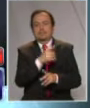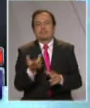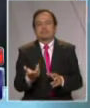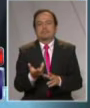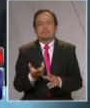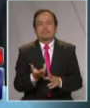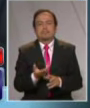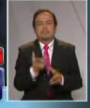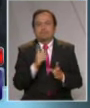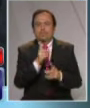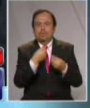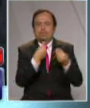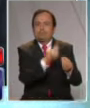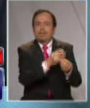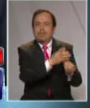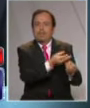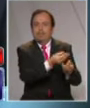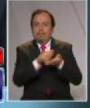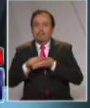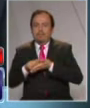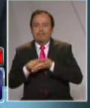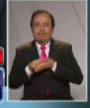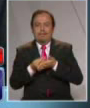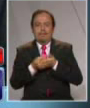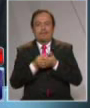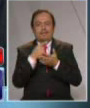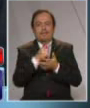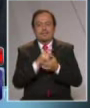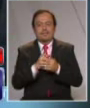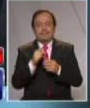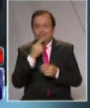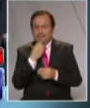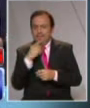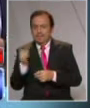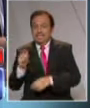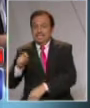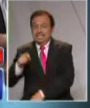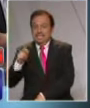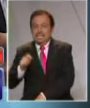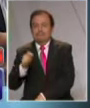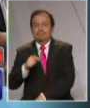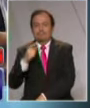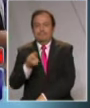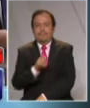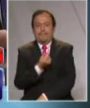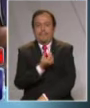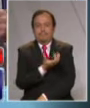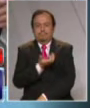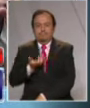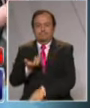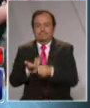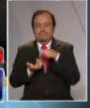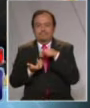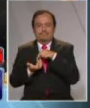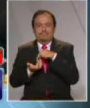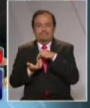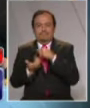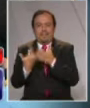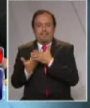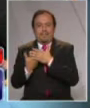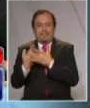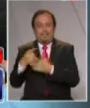de la cuñada del senador Bianchi, por lo cual se desprende de la investigación que el senador Bianchi se quedó con estos dineros que